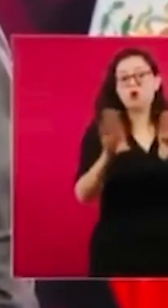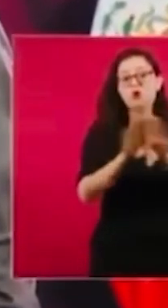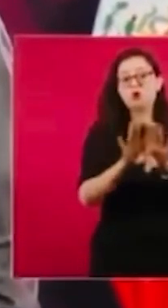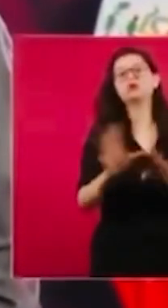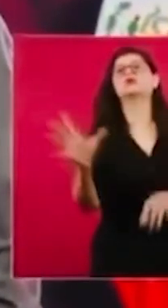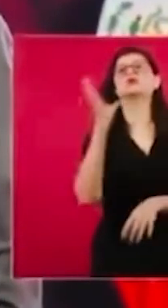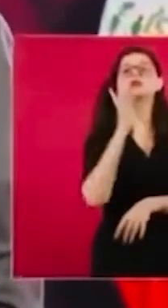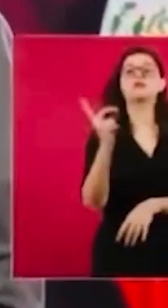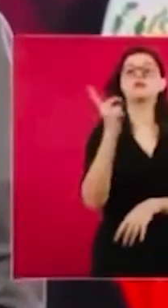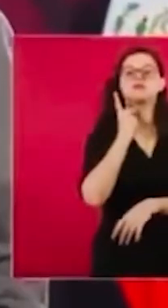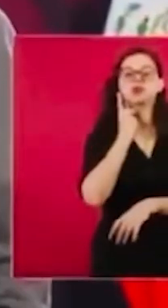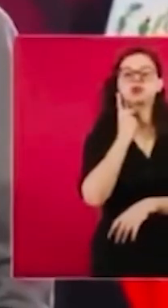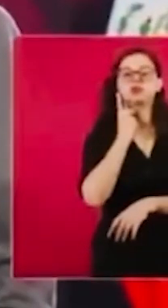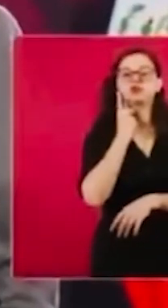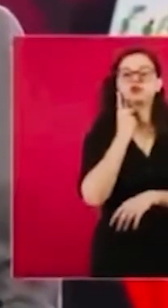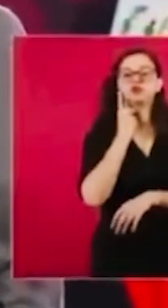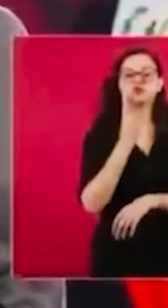del Congreso de la Unión